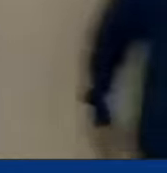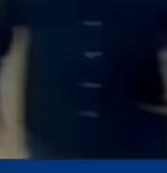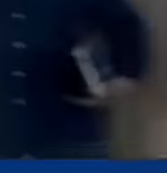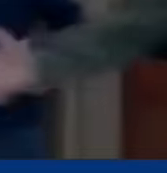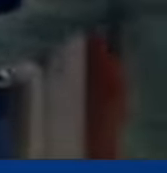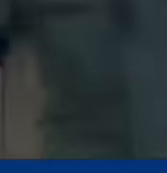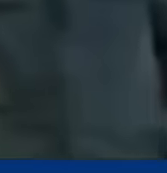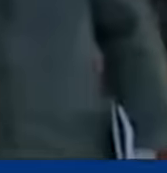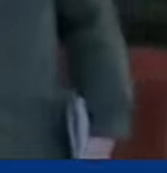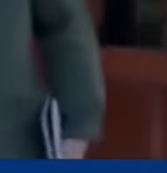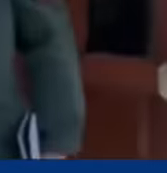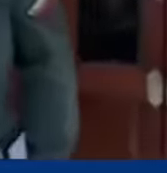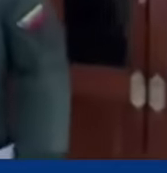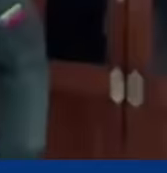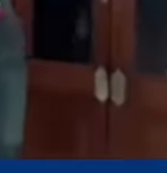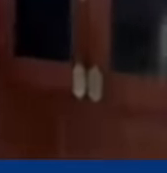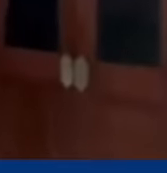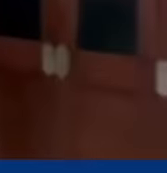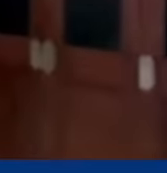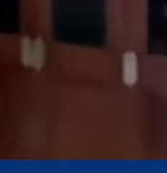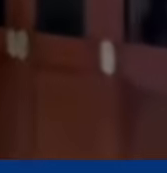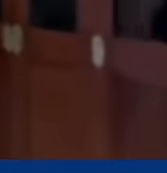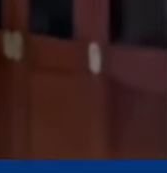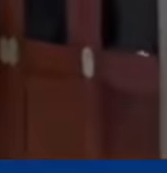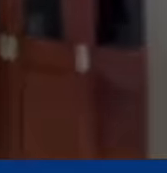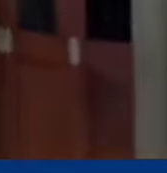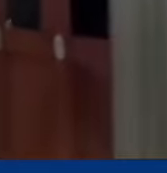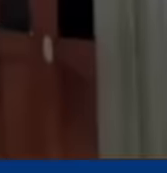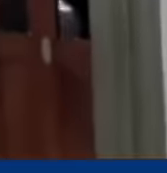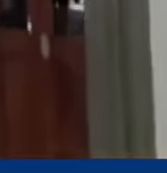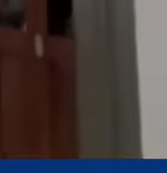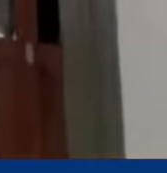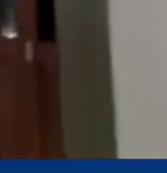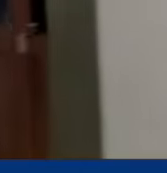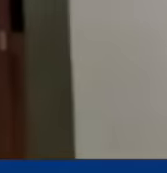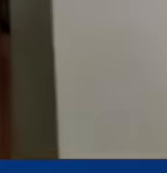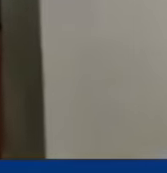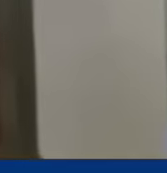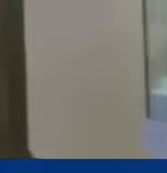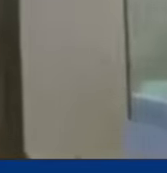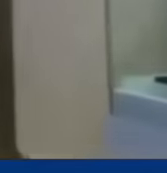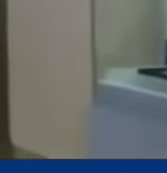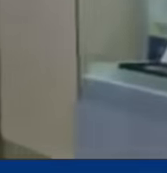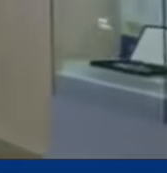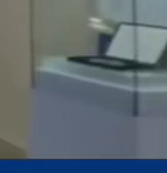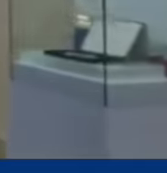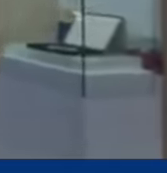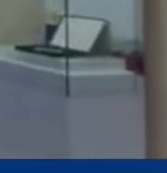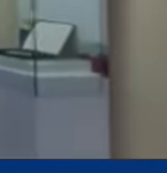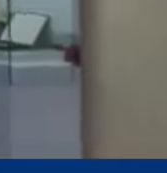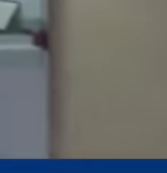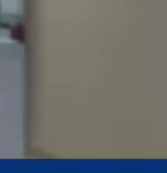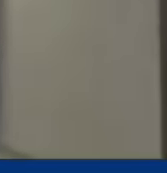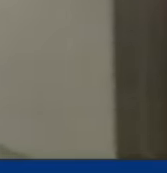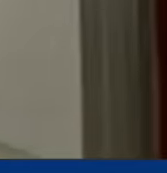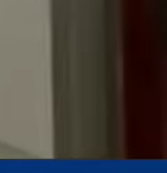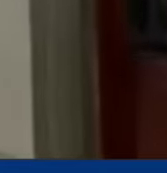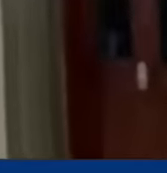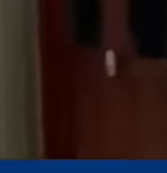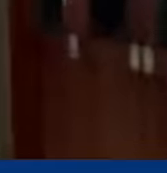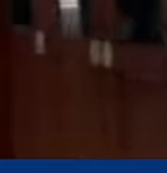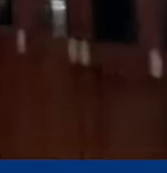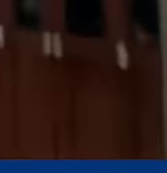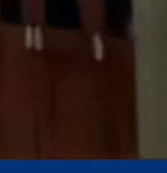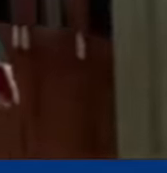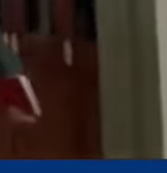país por el ataque al sistema eléctrico nacional, el sabotaje eléctrico, que se registró a primeras horas de la madrugada del día de hoy y